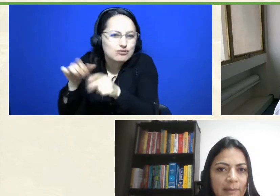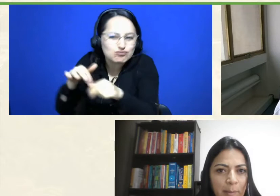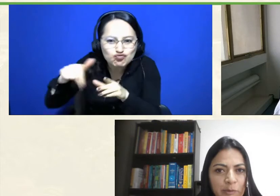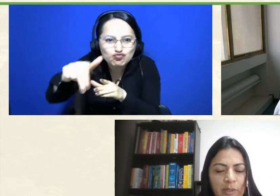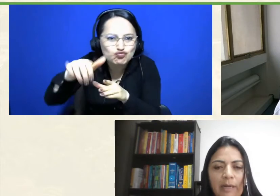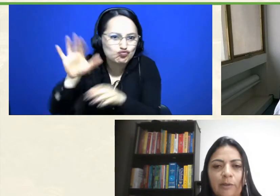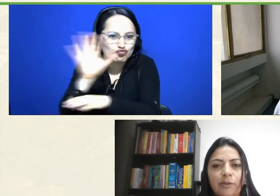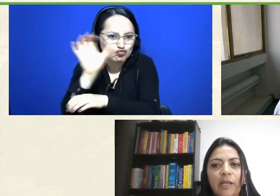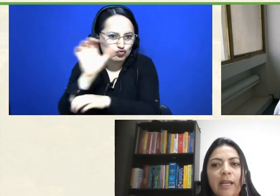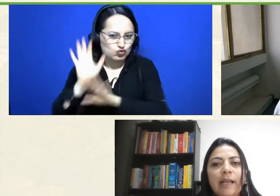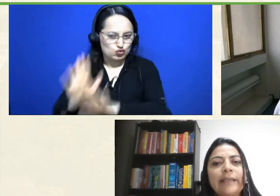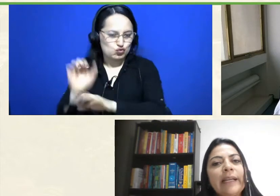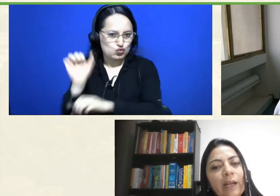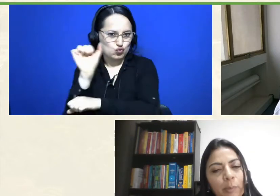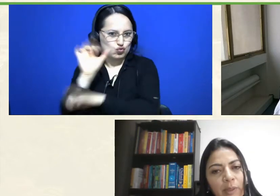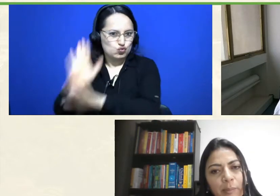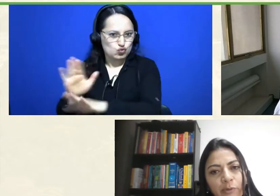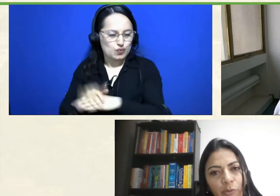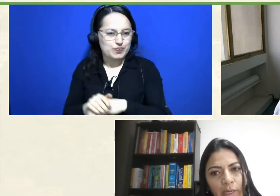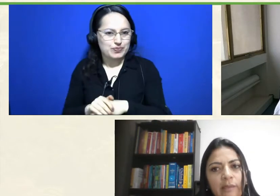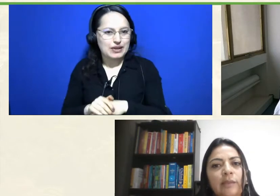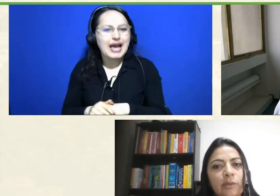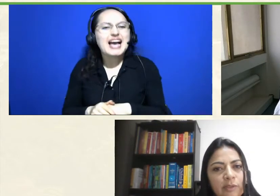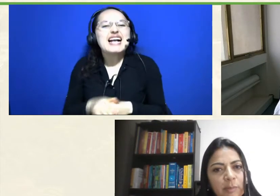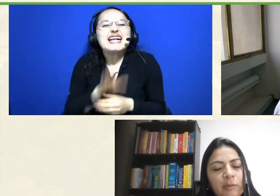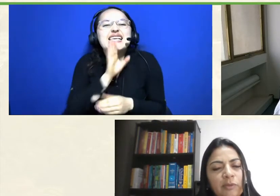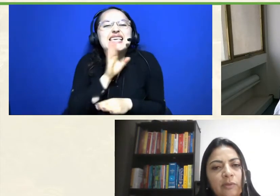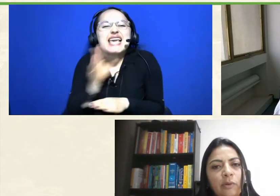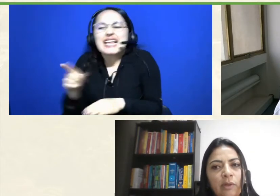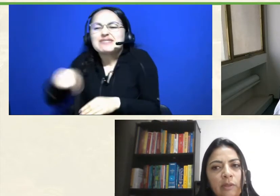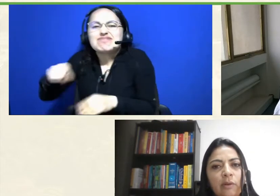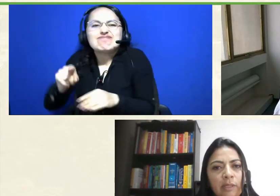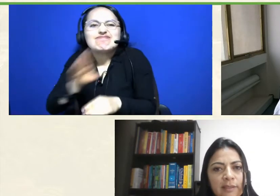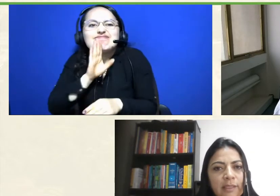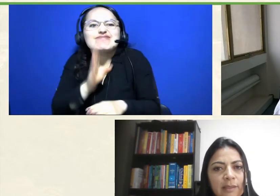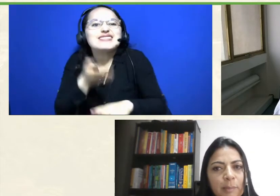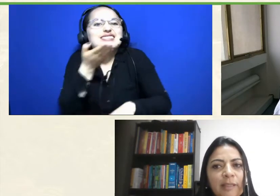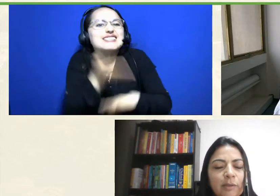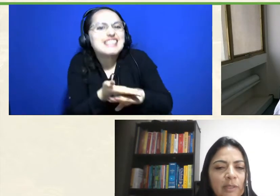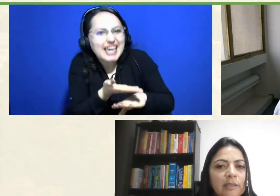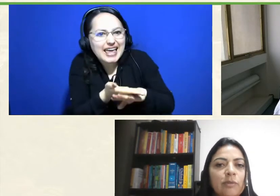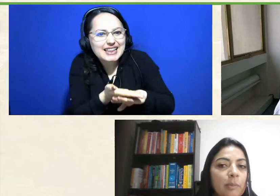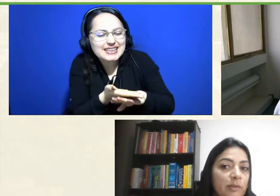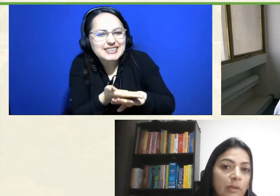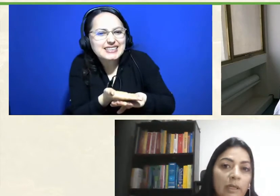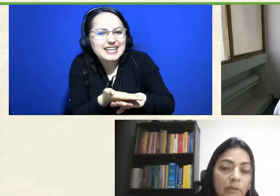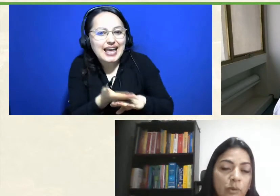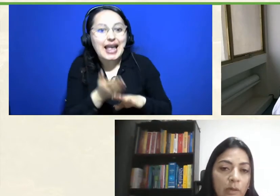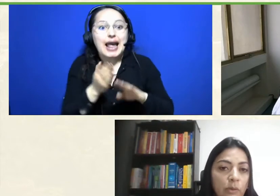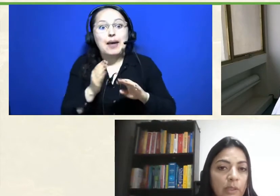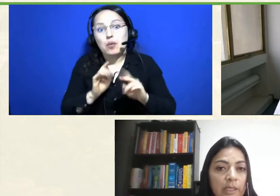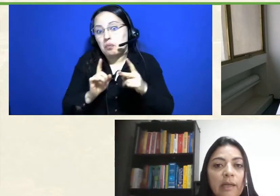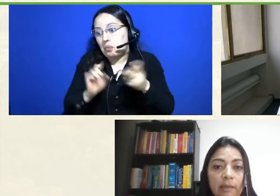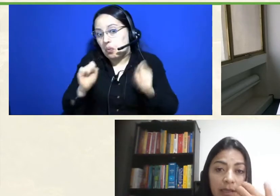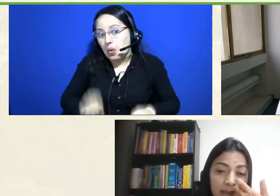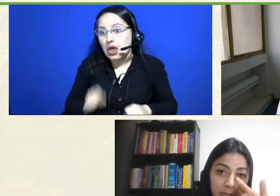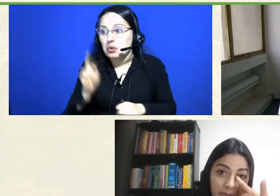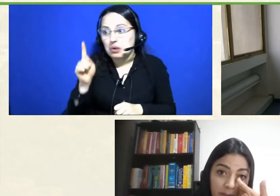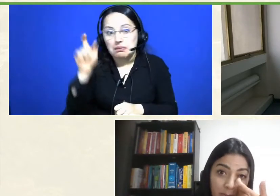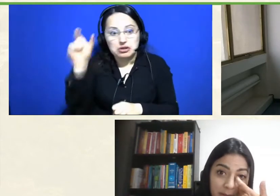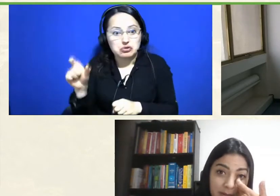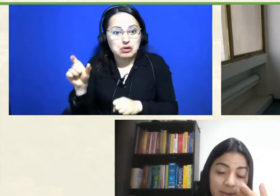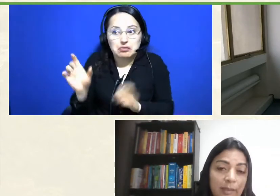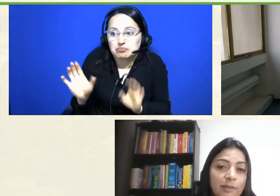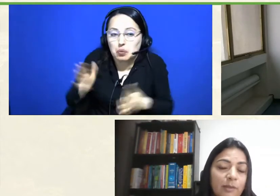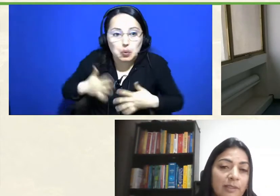Hasta ahí vamos claros. ¿Quiénes lo pueden postular? Entonces vamos con el siguiente paso, que es una persona natural o jurídica, y ahí hemos